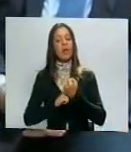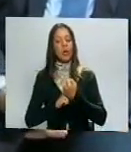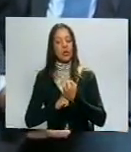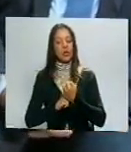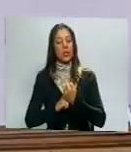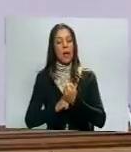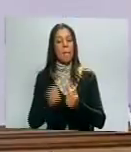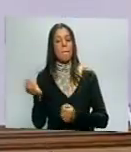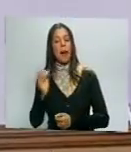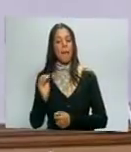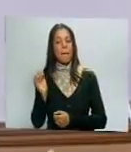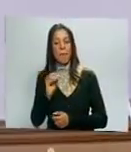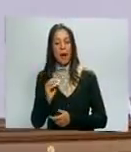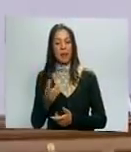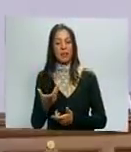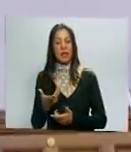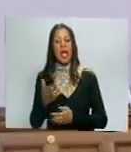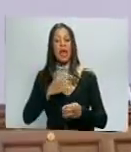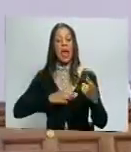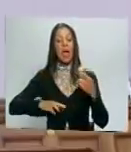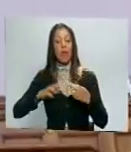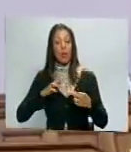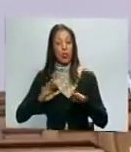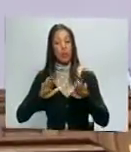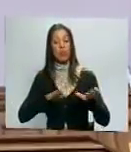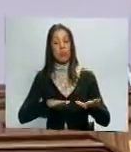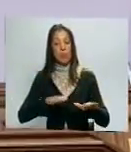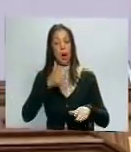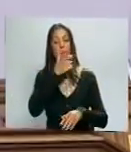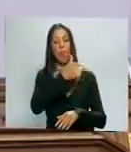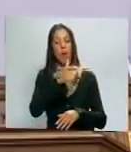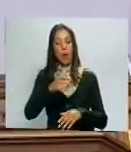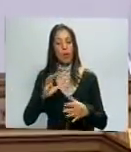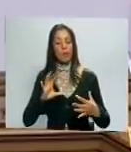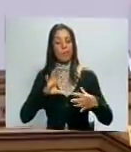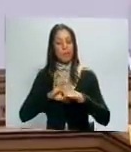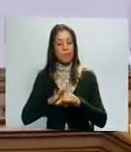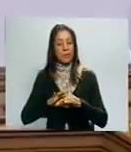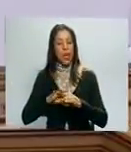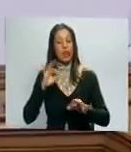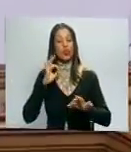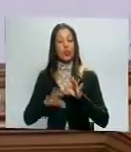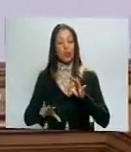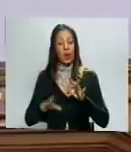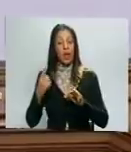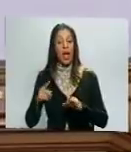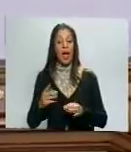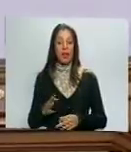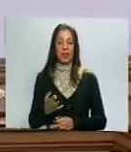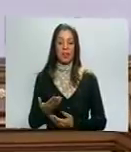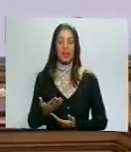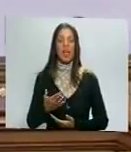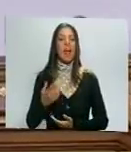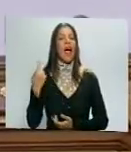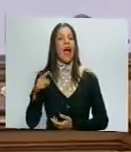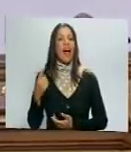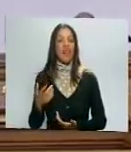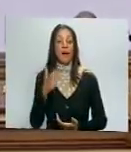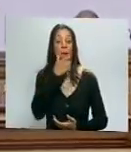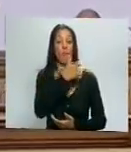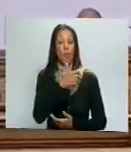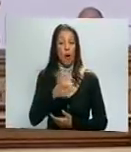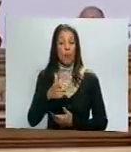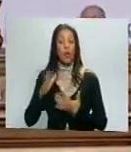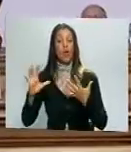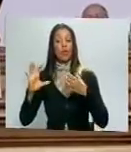más tendrá con la revolución. Porque afortunadamente, no solamente tenemos y este pueblo tiene a